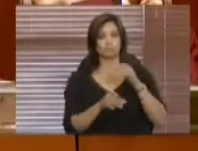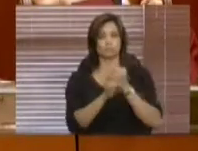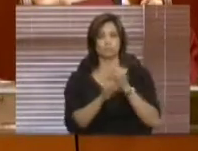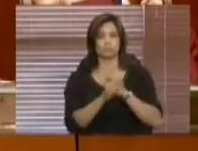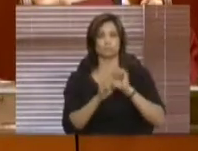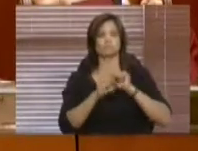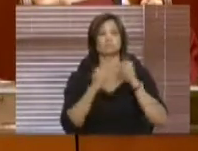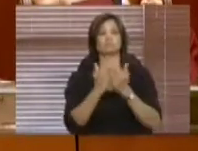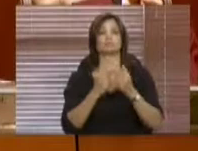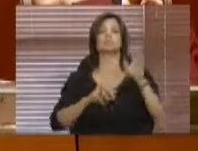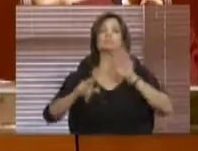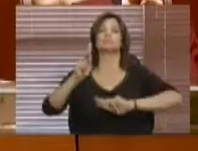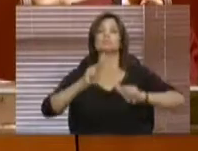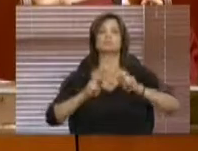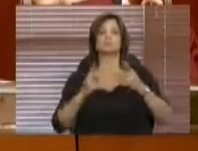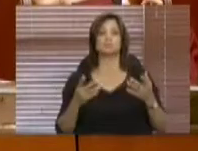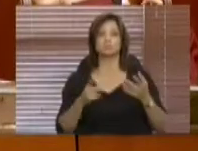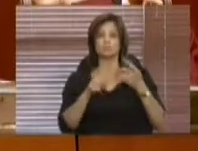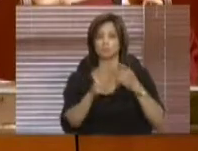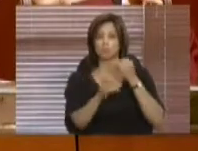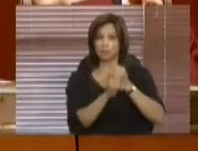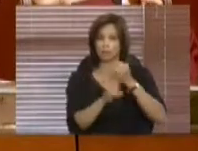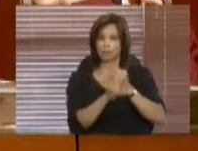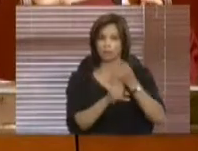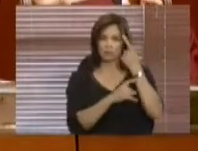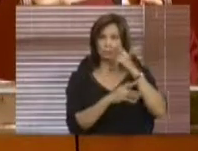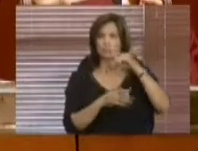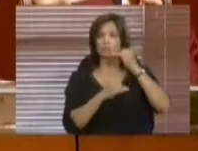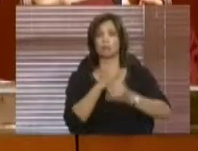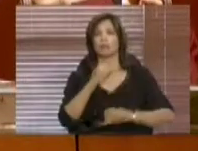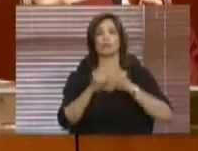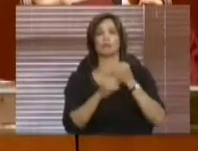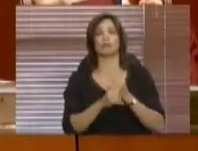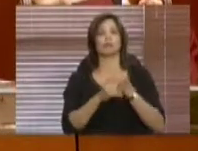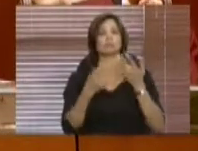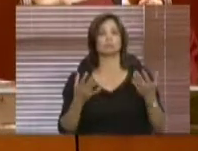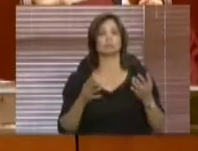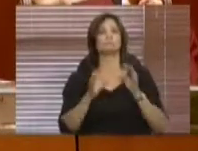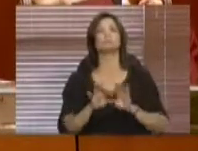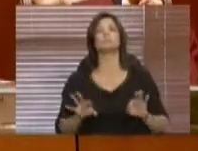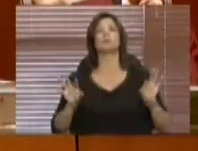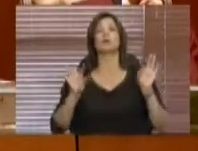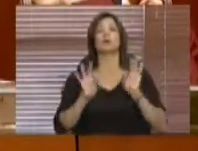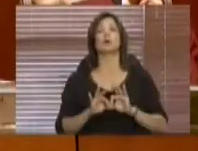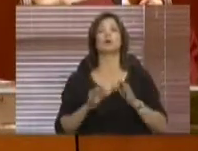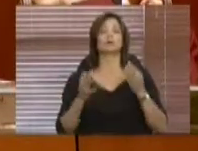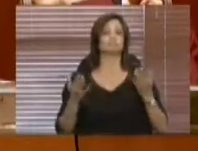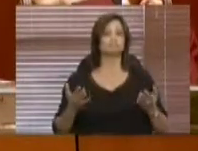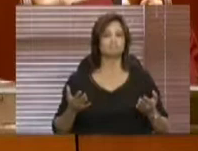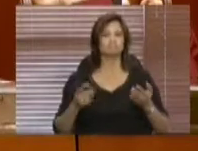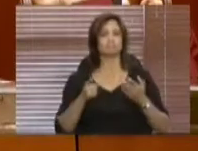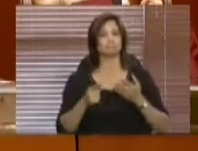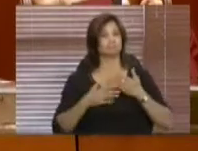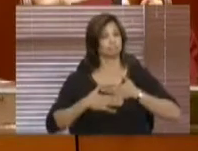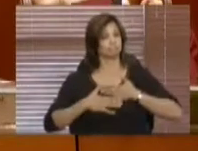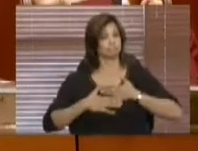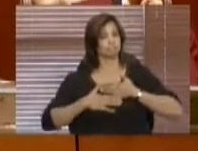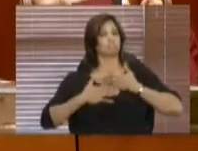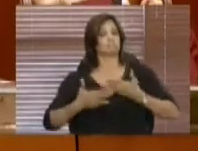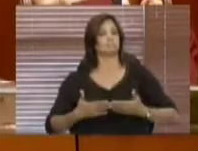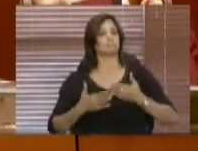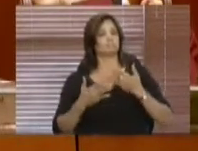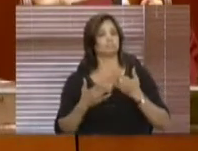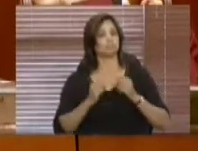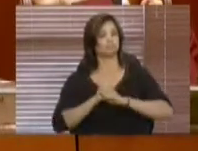de la sociedad civil e instituciones internacionales de gran presencia, supuestamente dedicadas a